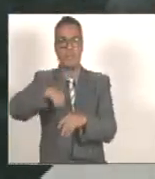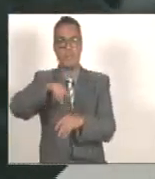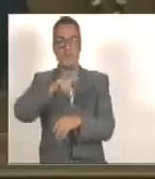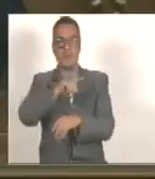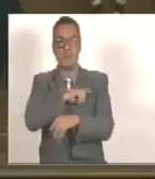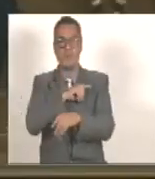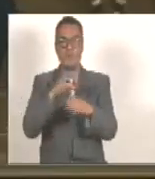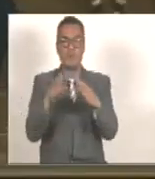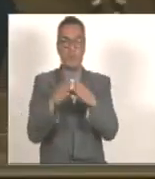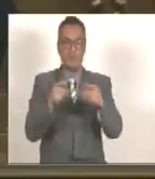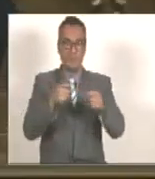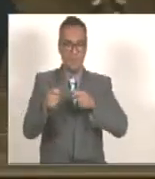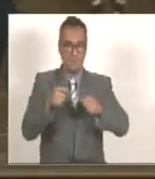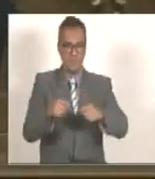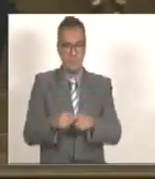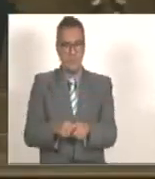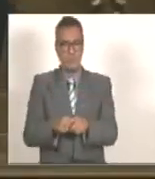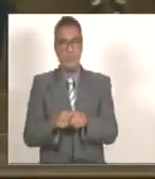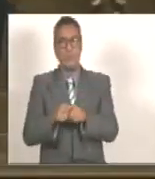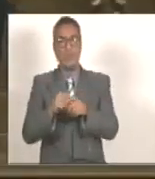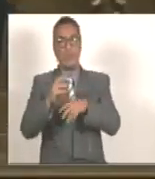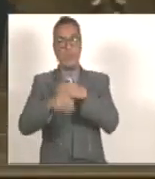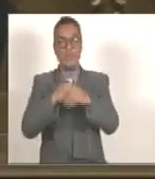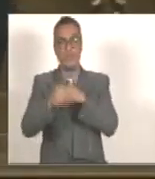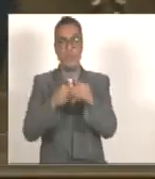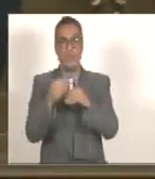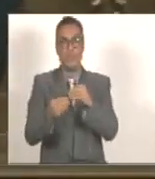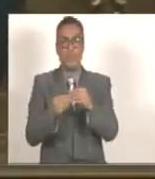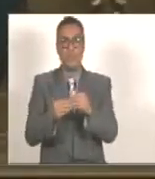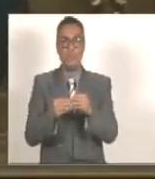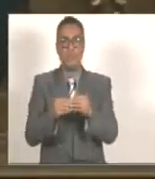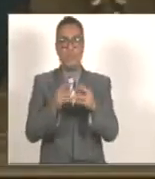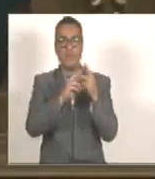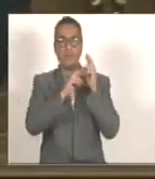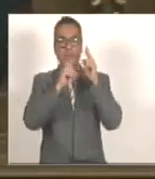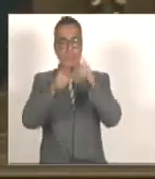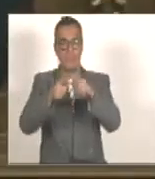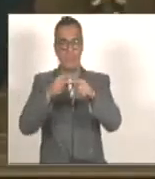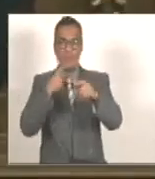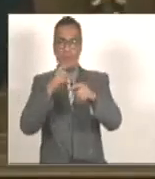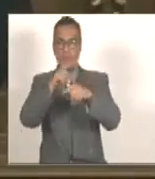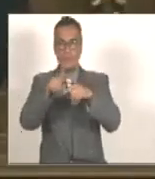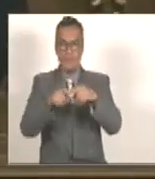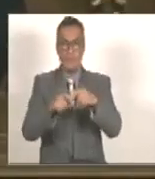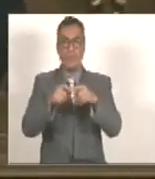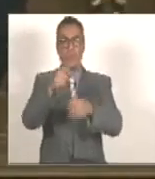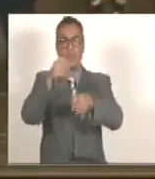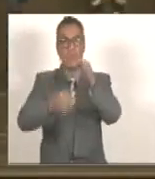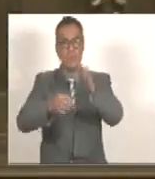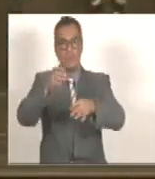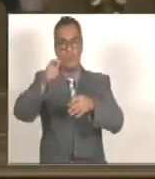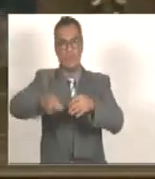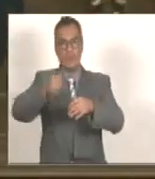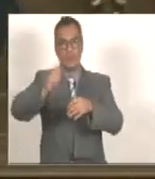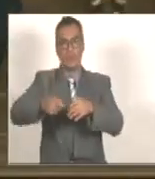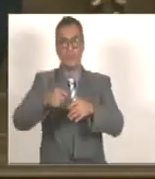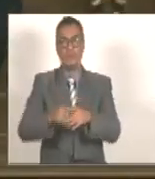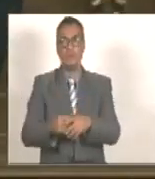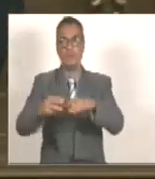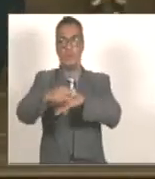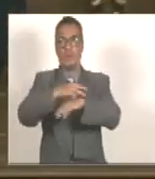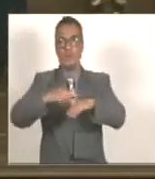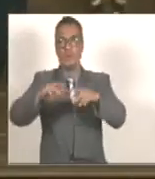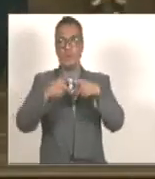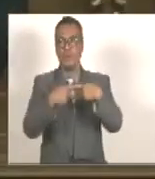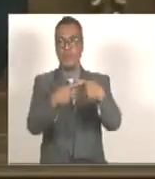función contralora, hemos hecho las recomendaciones pertinentes al Tribunal Supremo de Justicia, al Ministerio